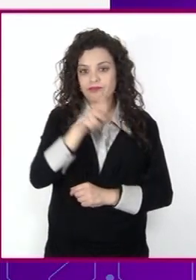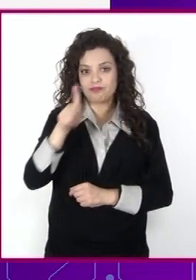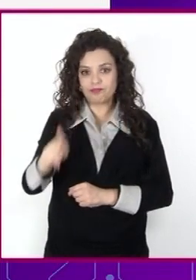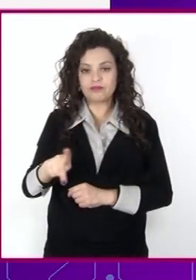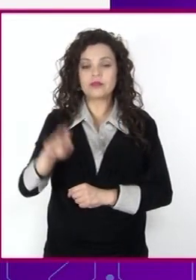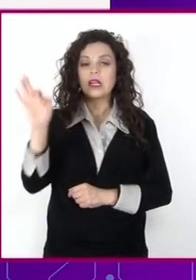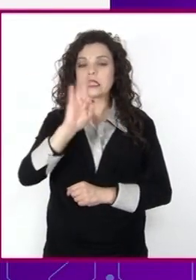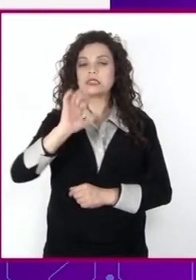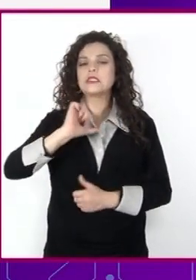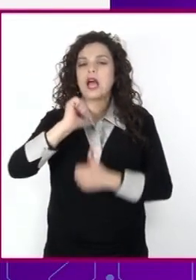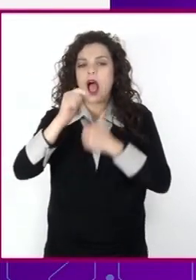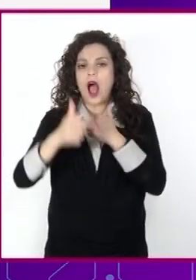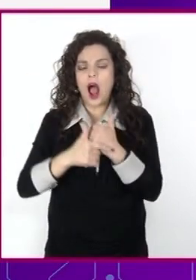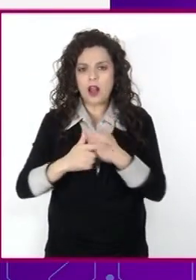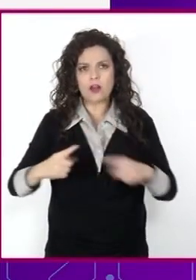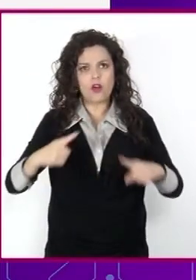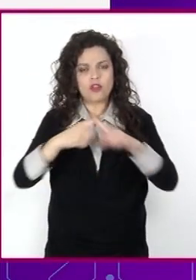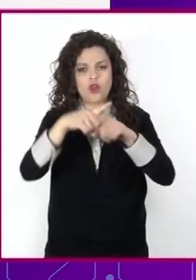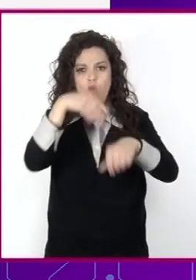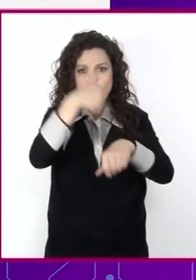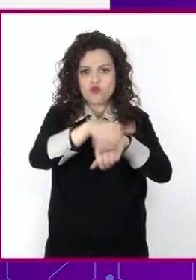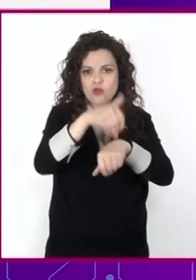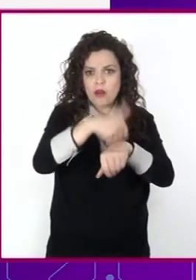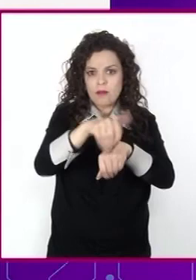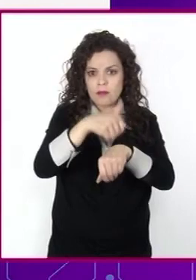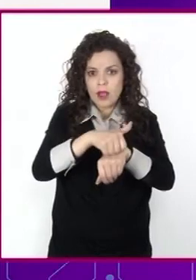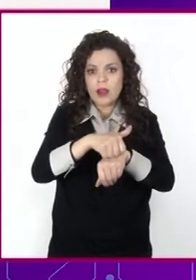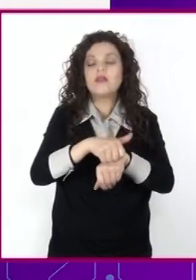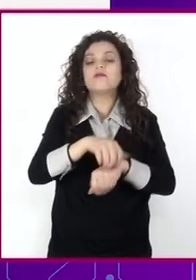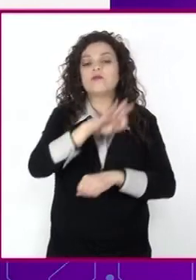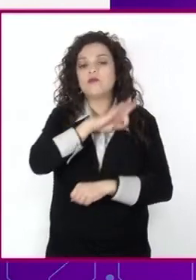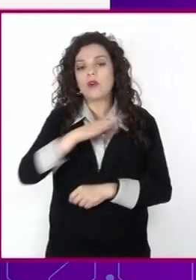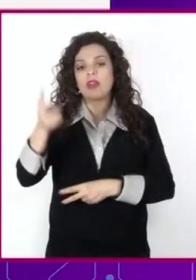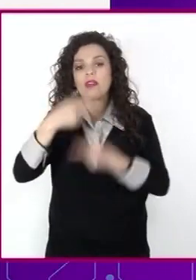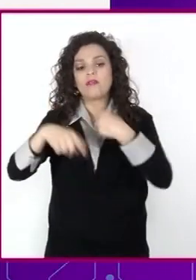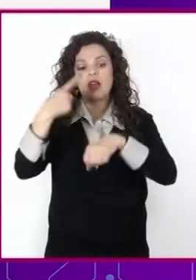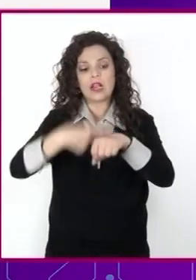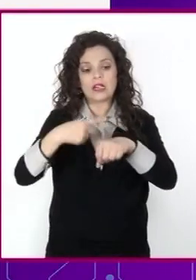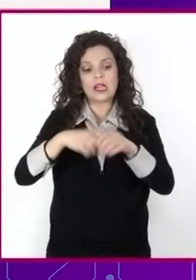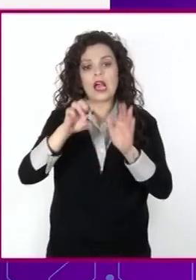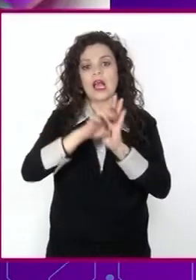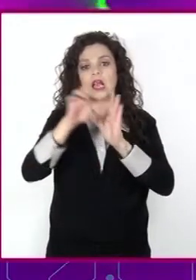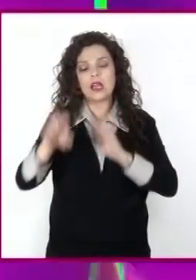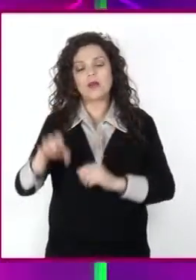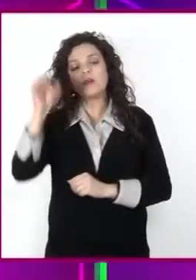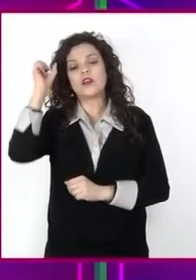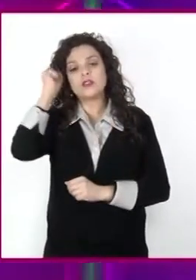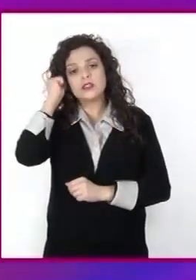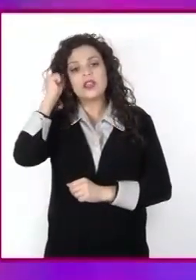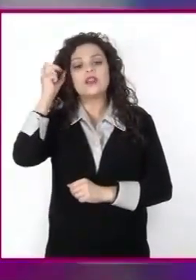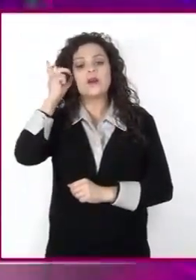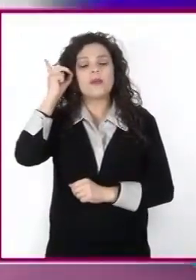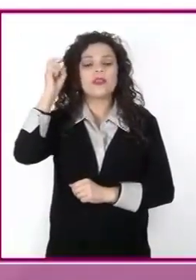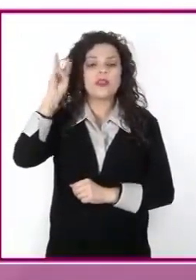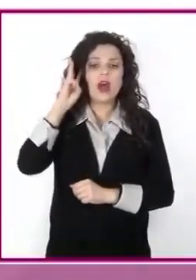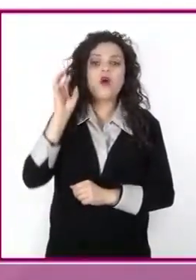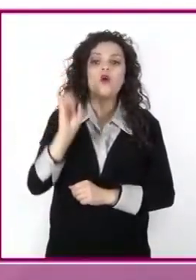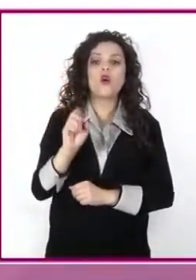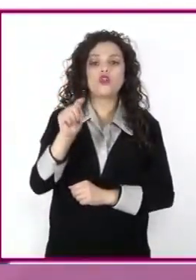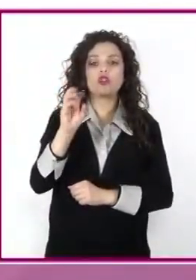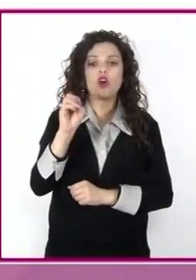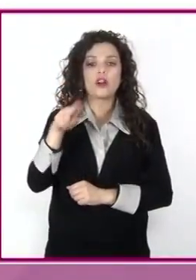alteración en el número de cromosomas, se pueden presentar síndromes como el de Down o el de Turner.